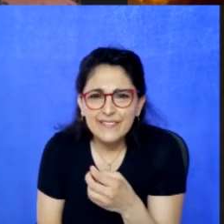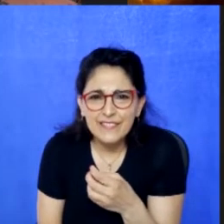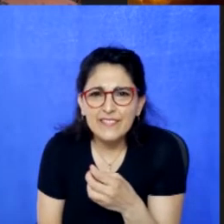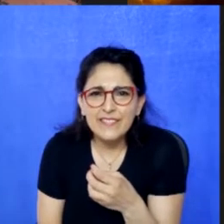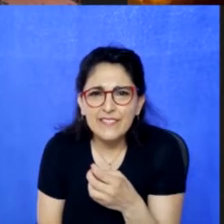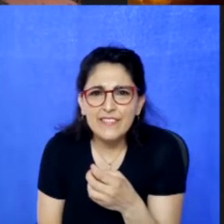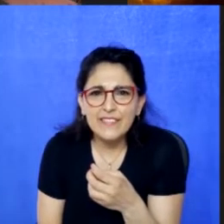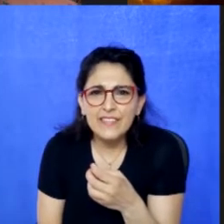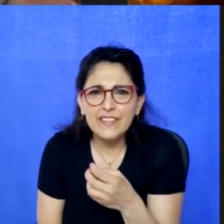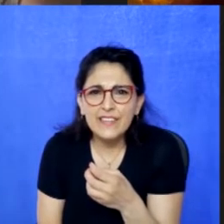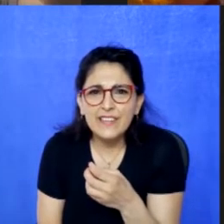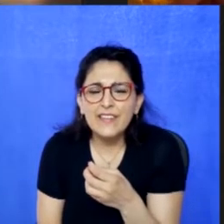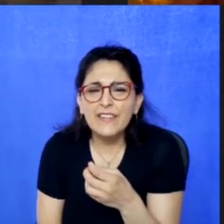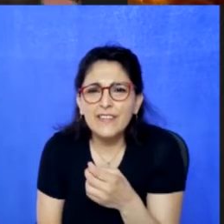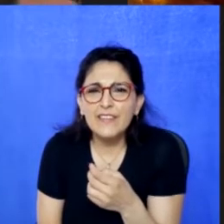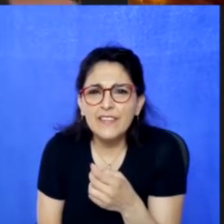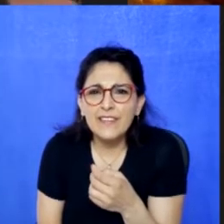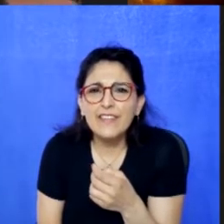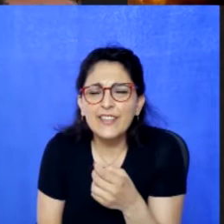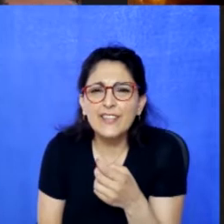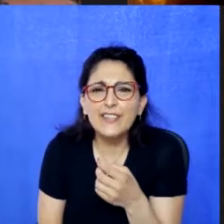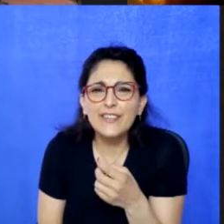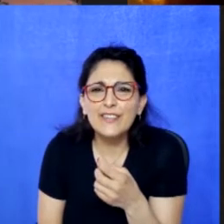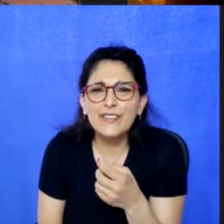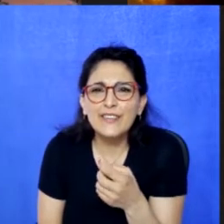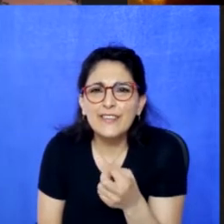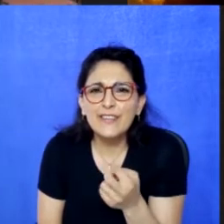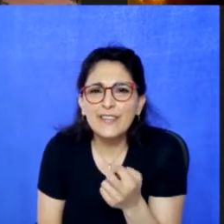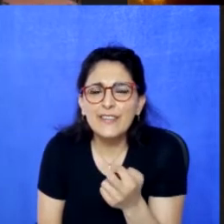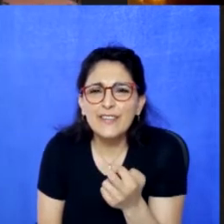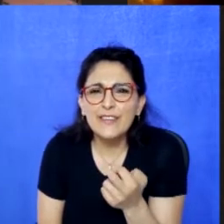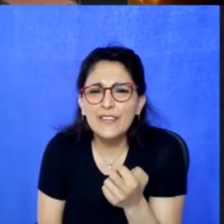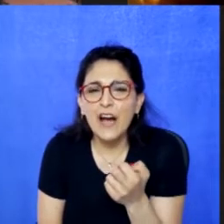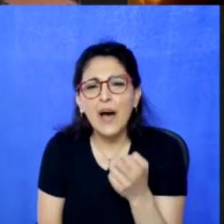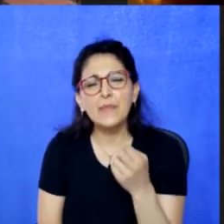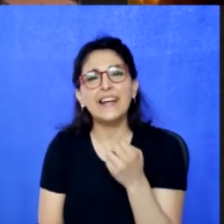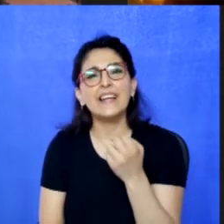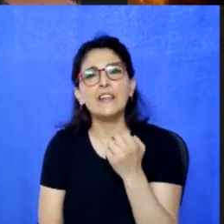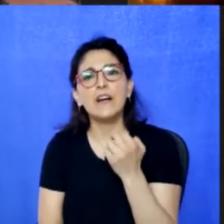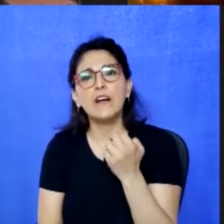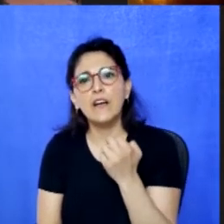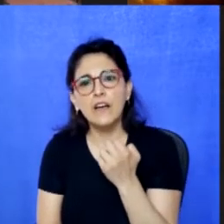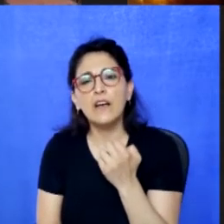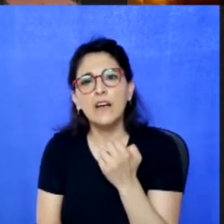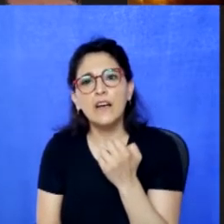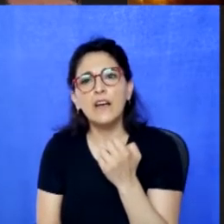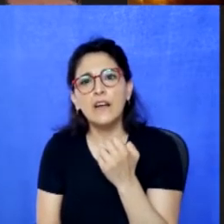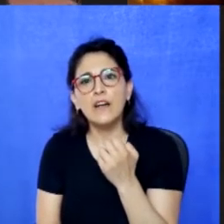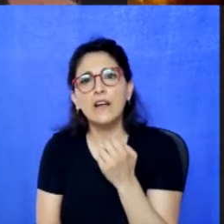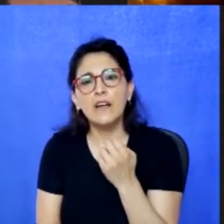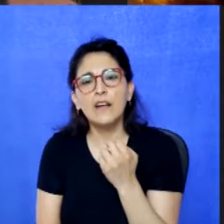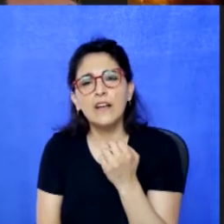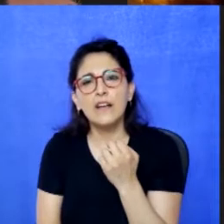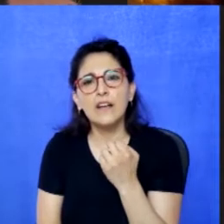se achica siempre más la pastelería, entonces tenemos toda la pastelería mignon. Y tengo la suerte de